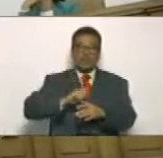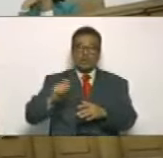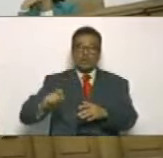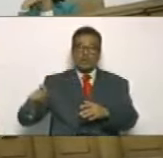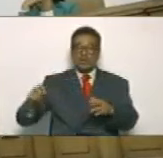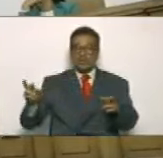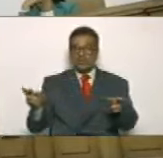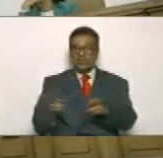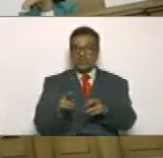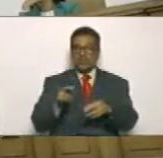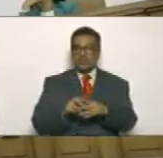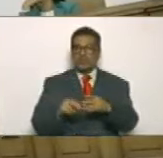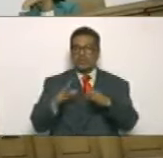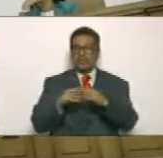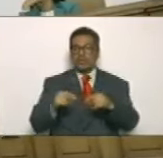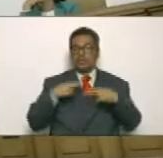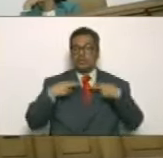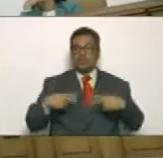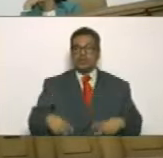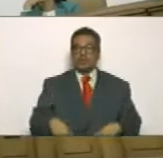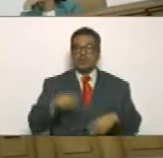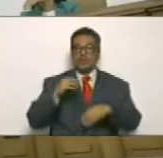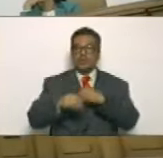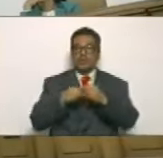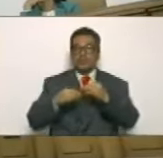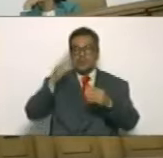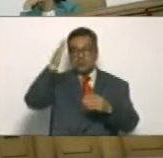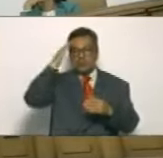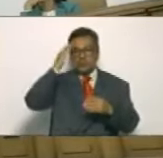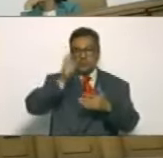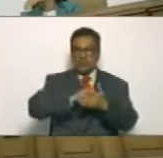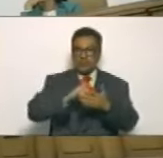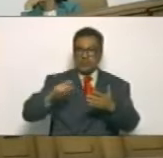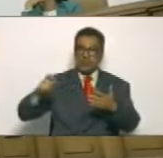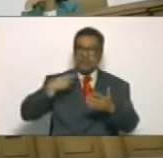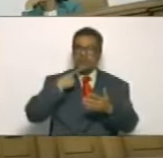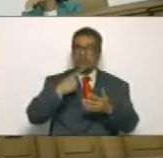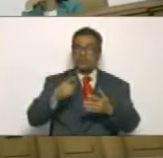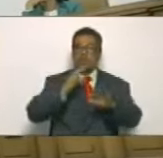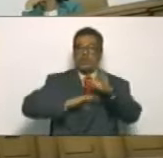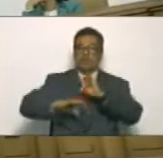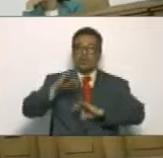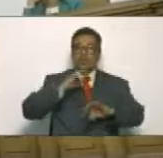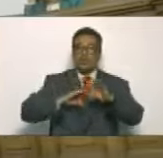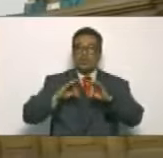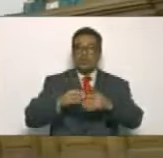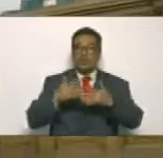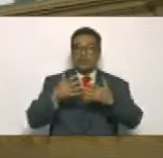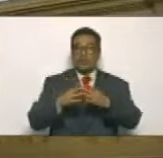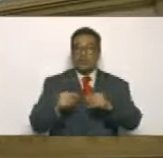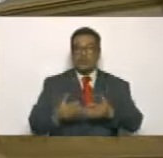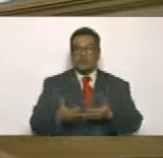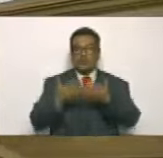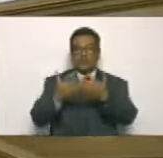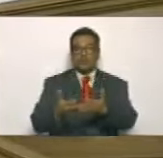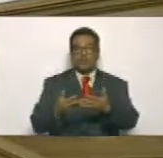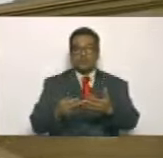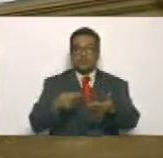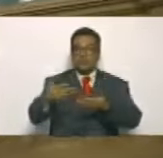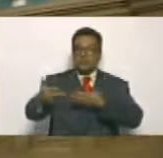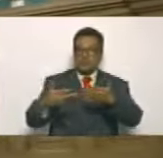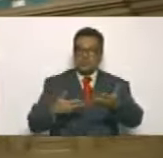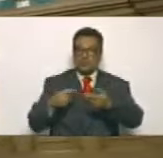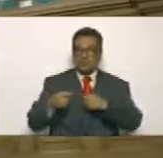resumen sucinto de su vida. Y así se lo hace saber en cartas cuando le dice: he preparado esto para usted. El trato entre